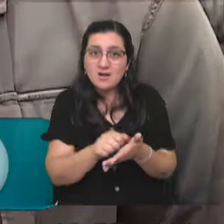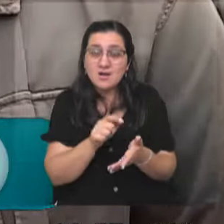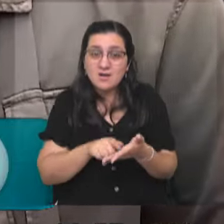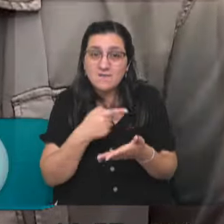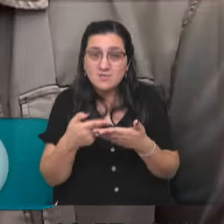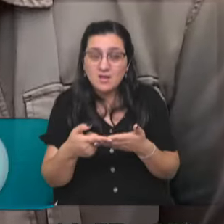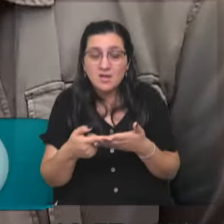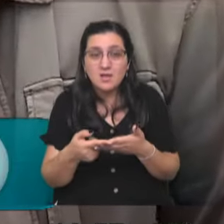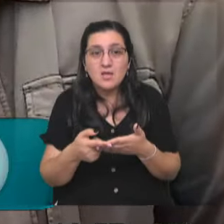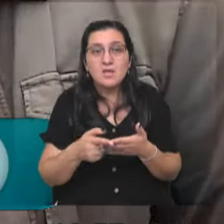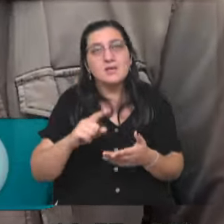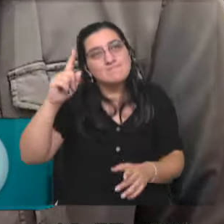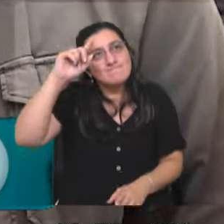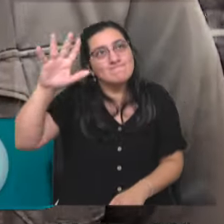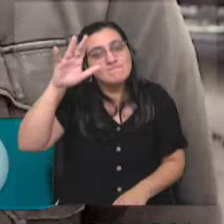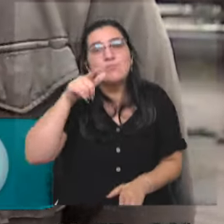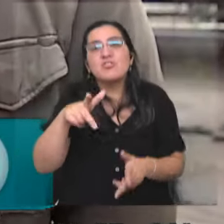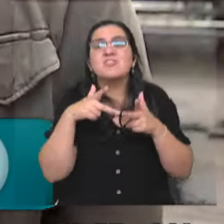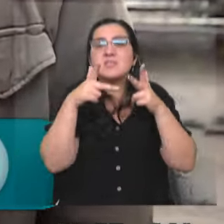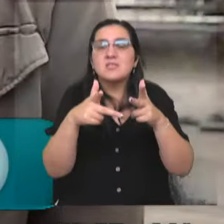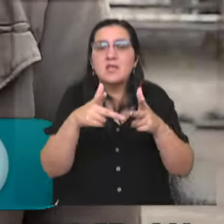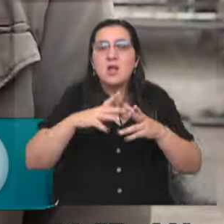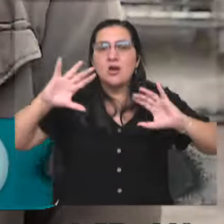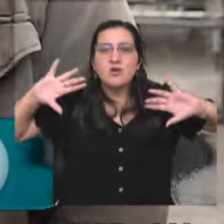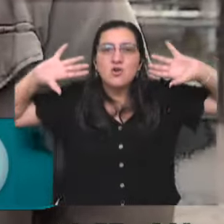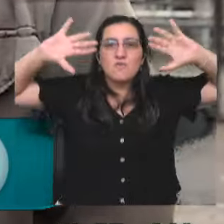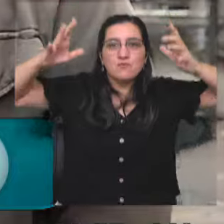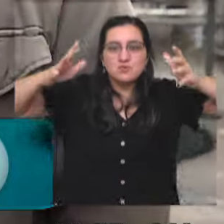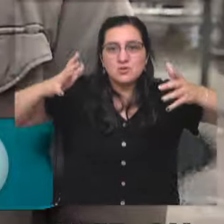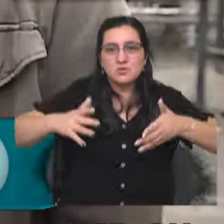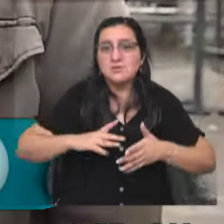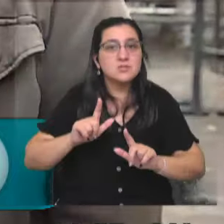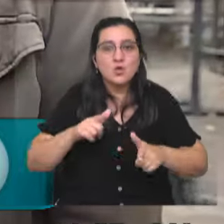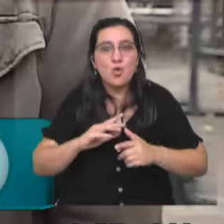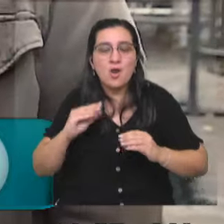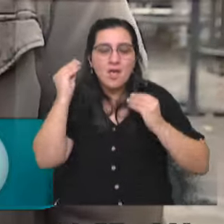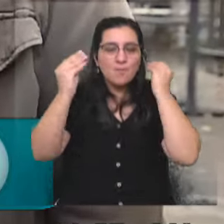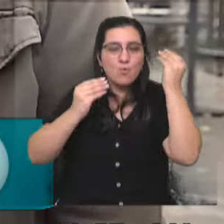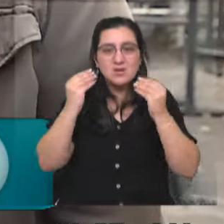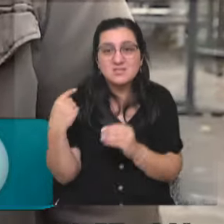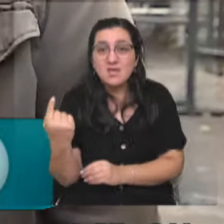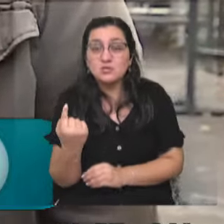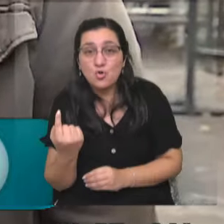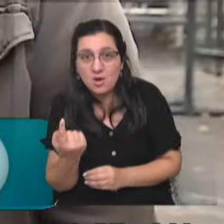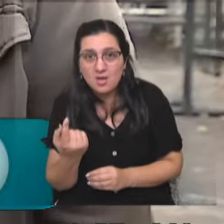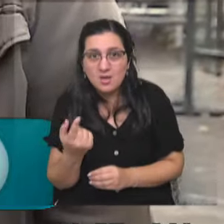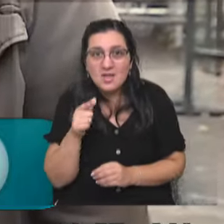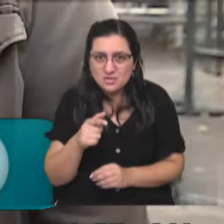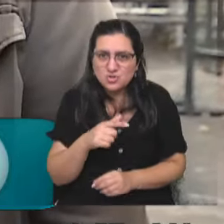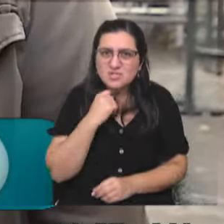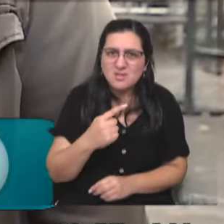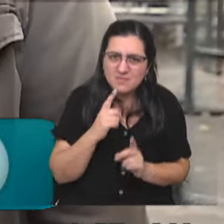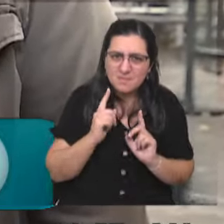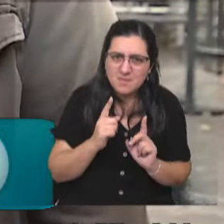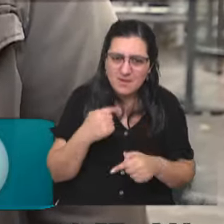suena en el imaginario popular. Vos en algún momento dijiste, la revolución si no enamora se queda sola. ¿Crees que este tipo de acto sirve